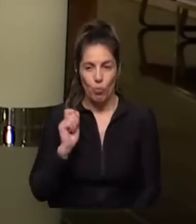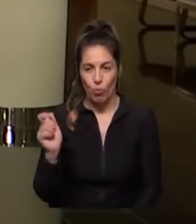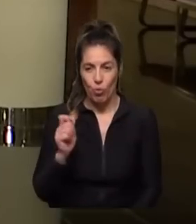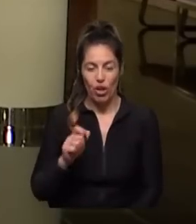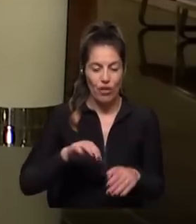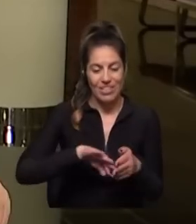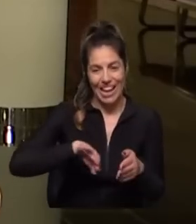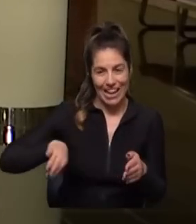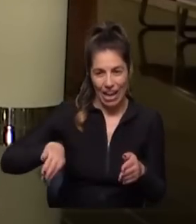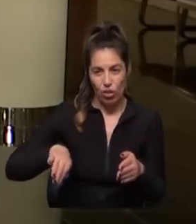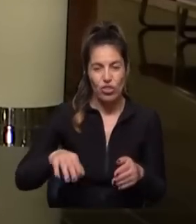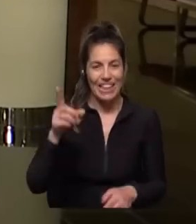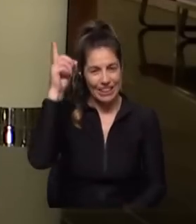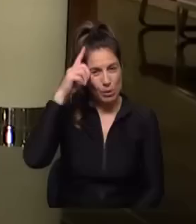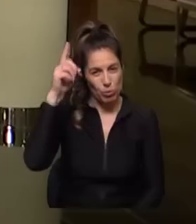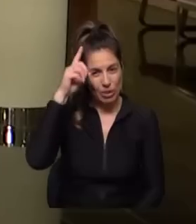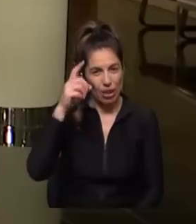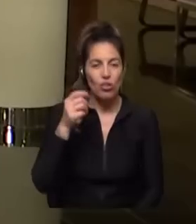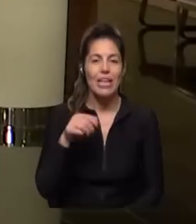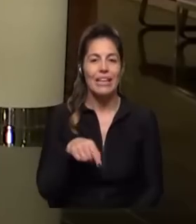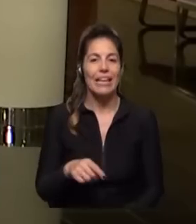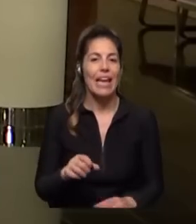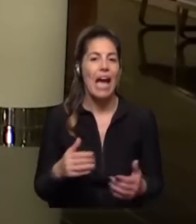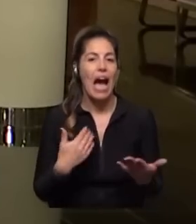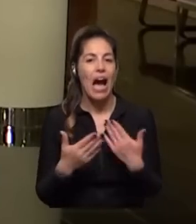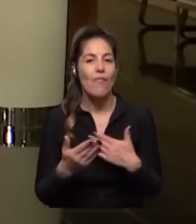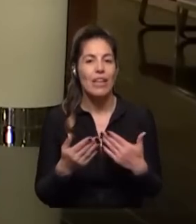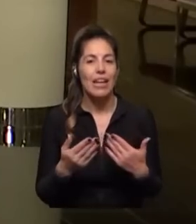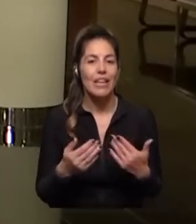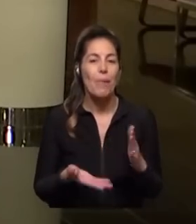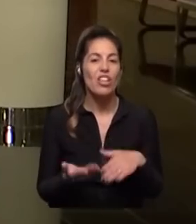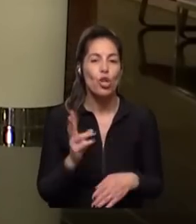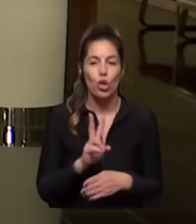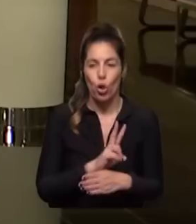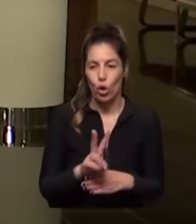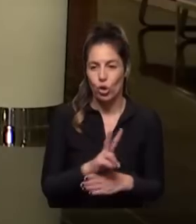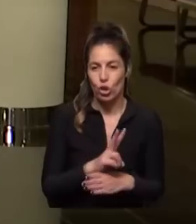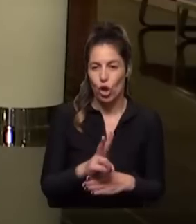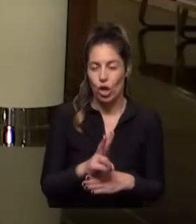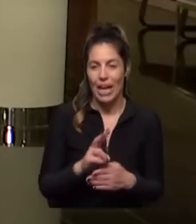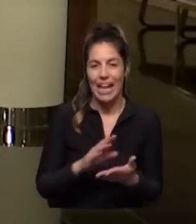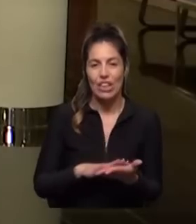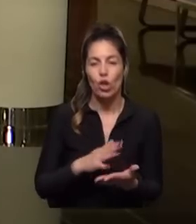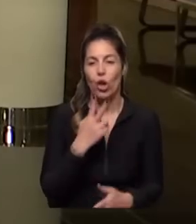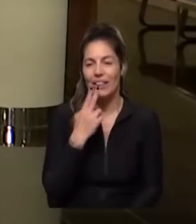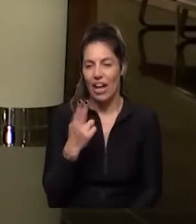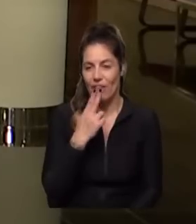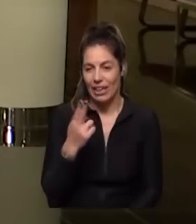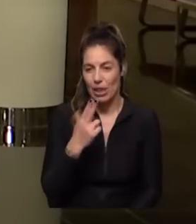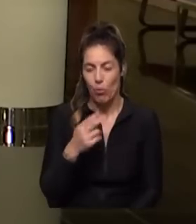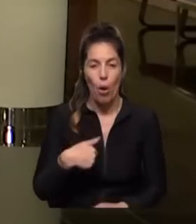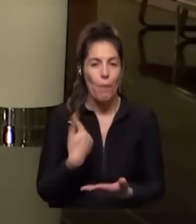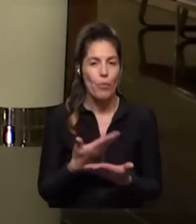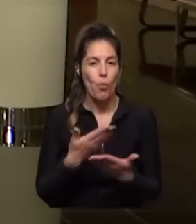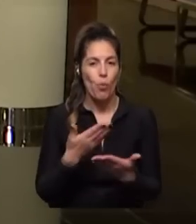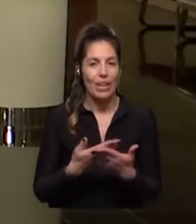dejados delados en diputados y que hacen referencia a mayores controles en torno al tabaquismo hay una propuesta de los integrantes